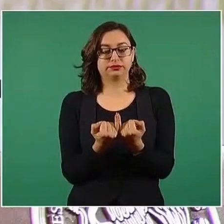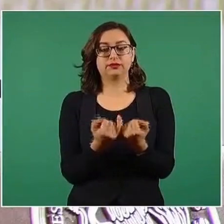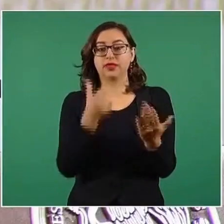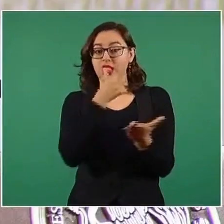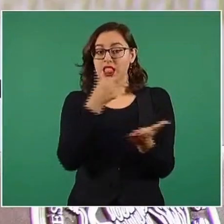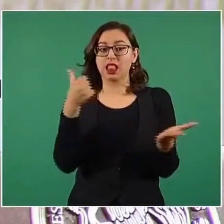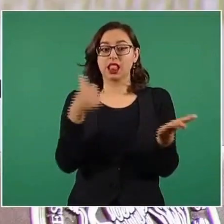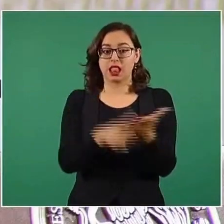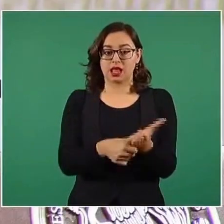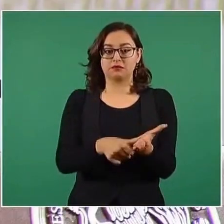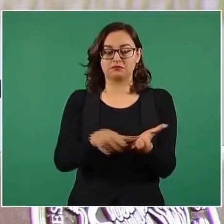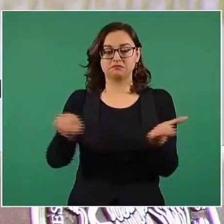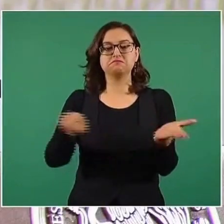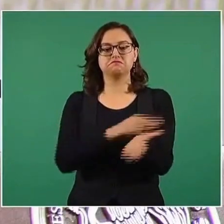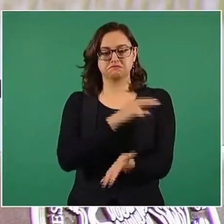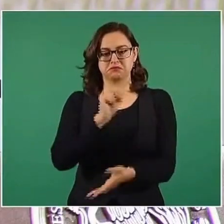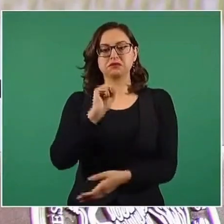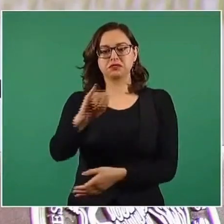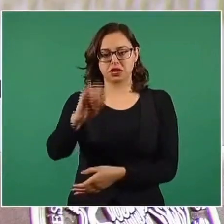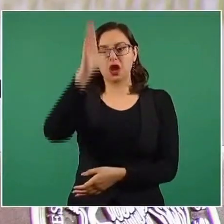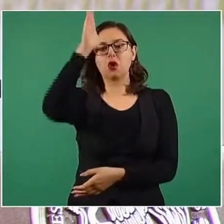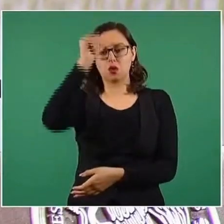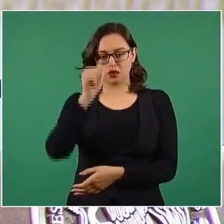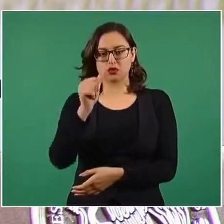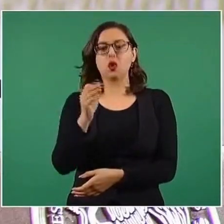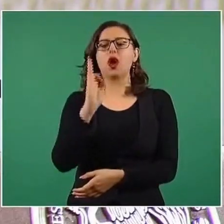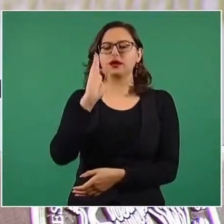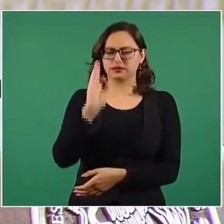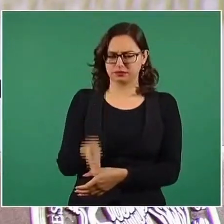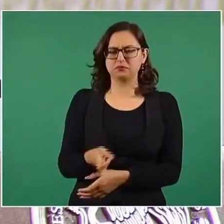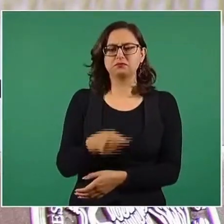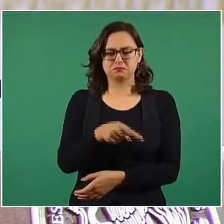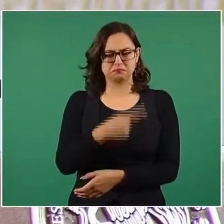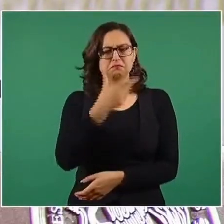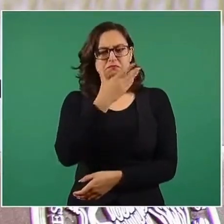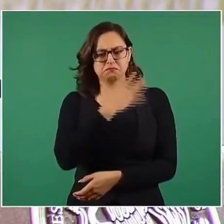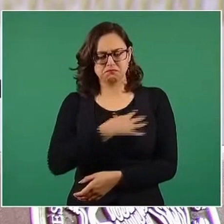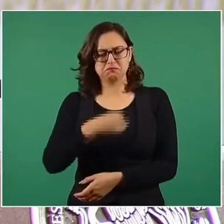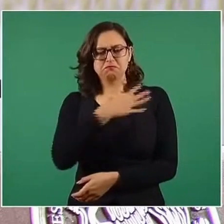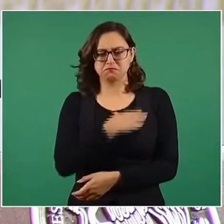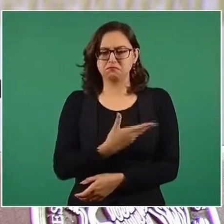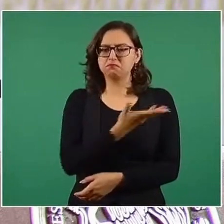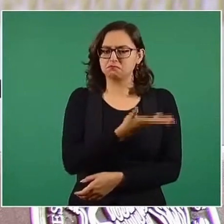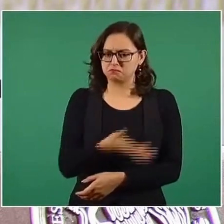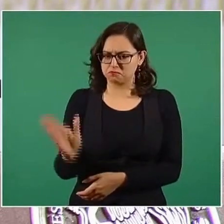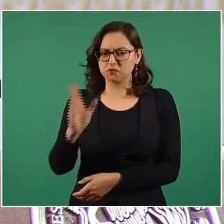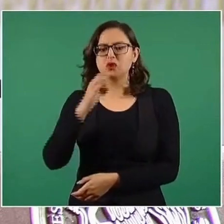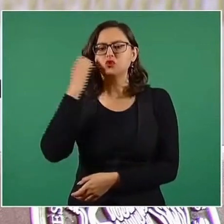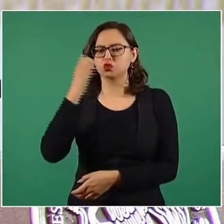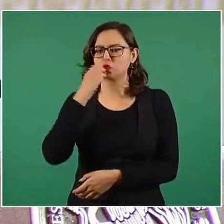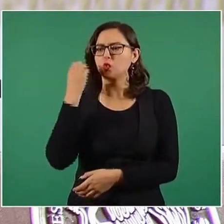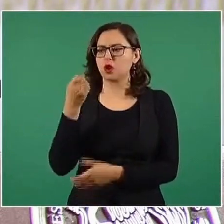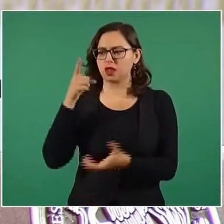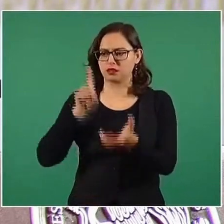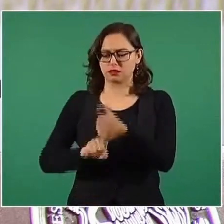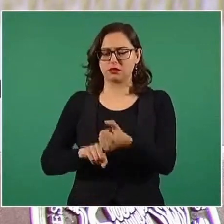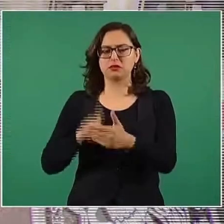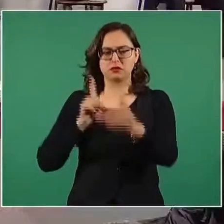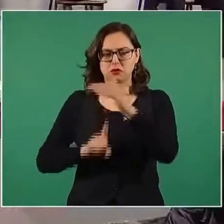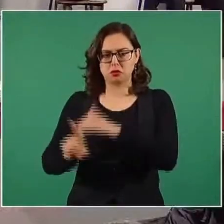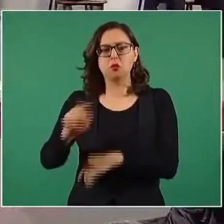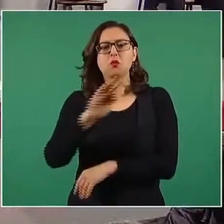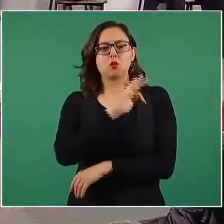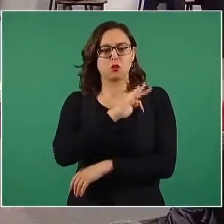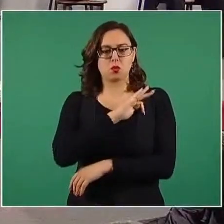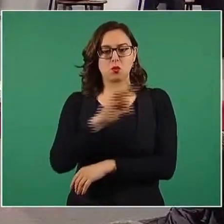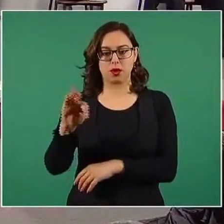carta compromiso, la carta de aceptación, precisamente en donde autorizan que el pequeñito puede estar dentro de lo que es la parte de la asistencia